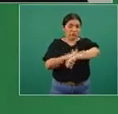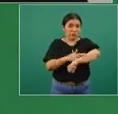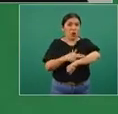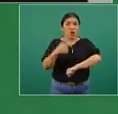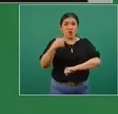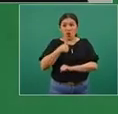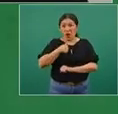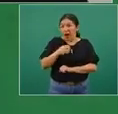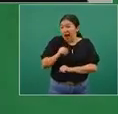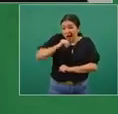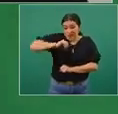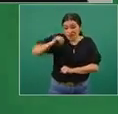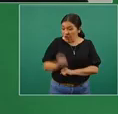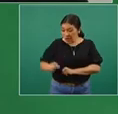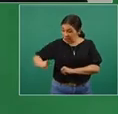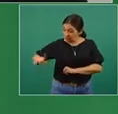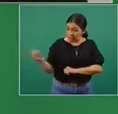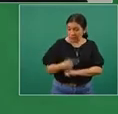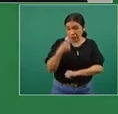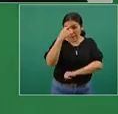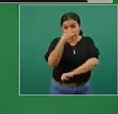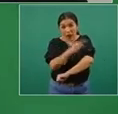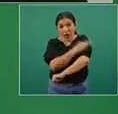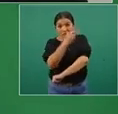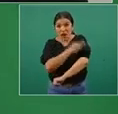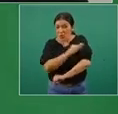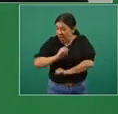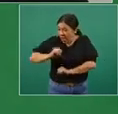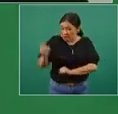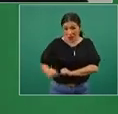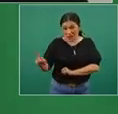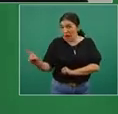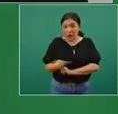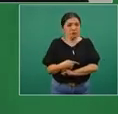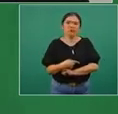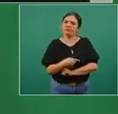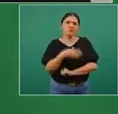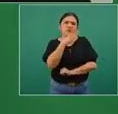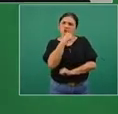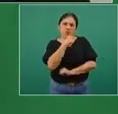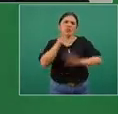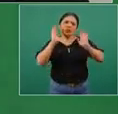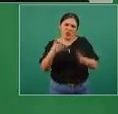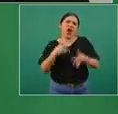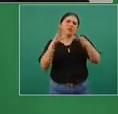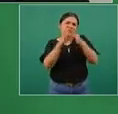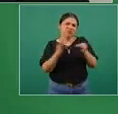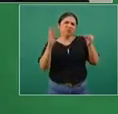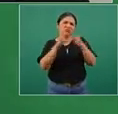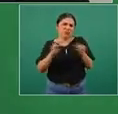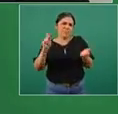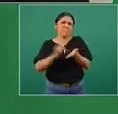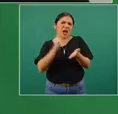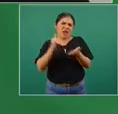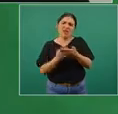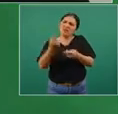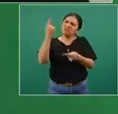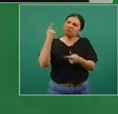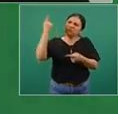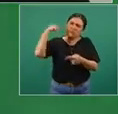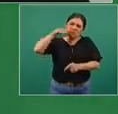va a obligar bajo ningún esquema, bajo ningún motivo a aplicarse la vacuna. Eso también se ha dicho en repetidas ocasiones en